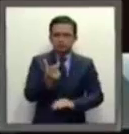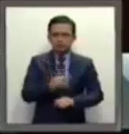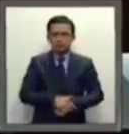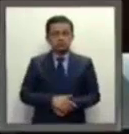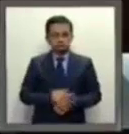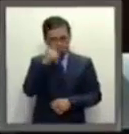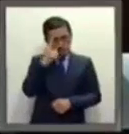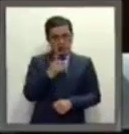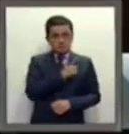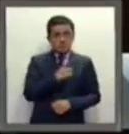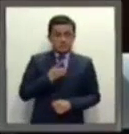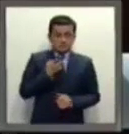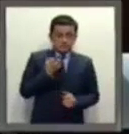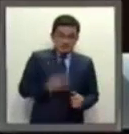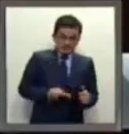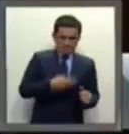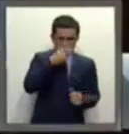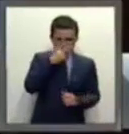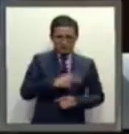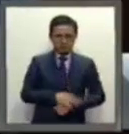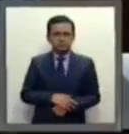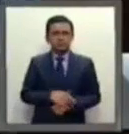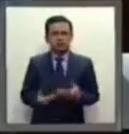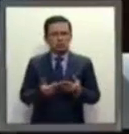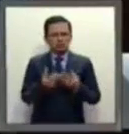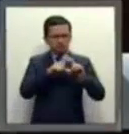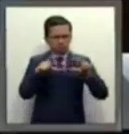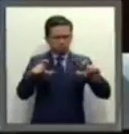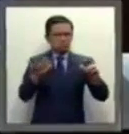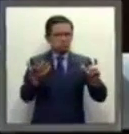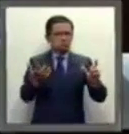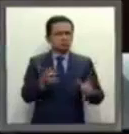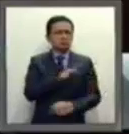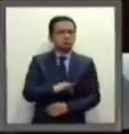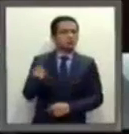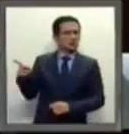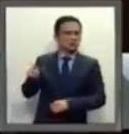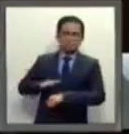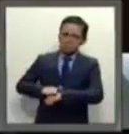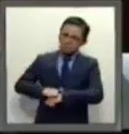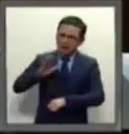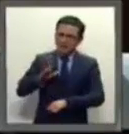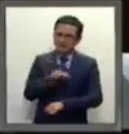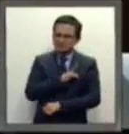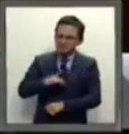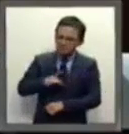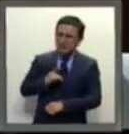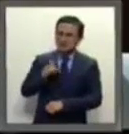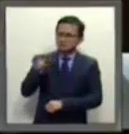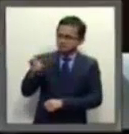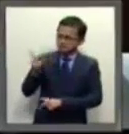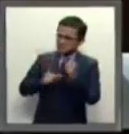deuda interna. Con esta redacción se está autorizando a adicionar los montos de esta